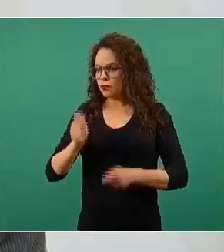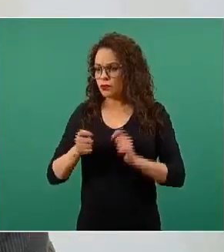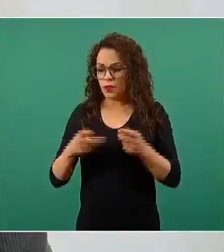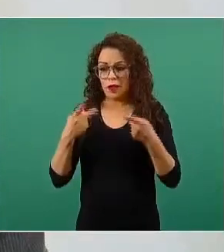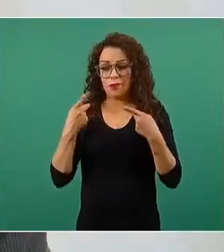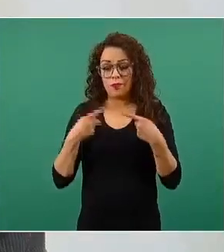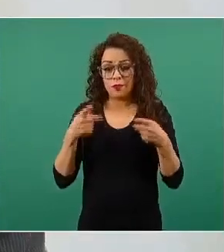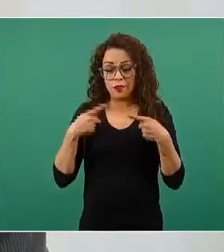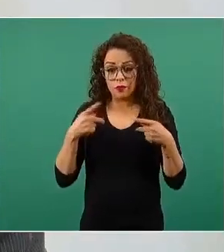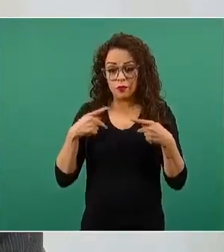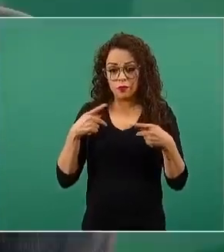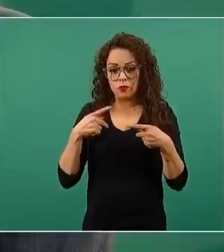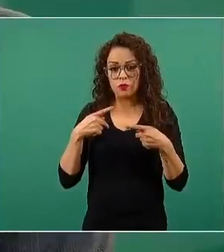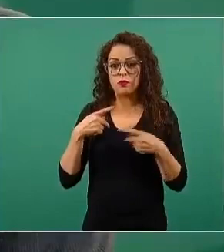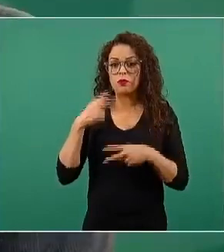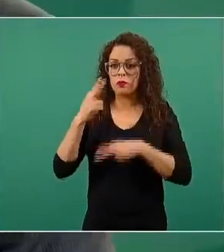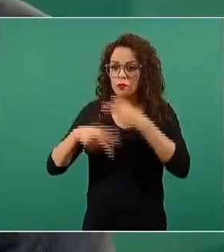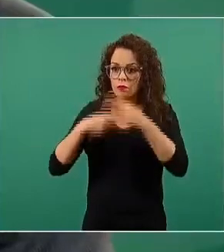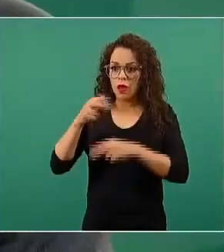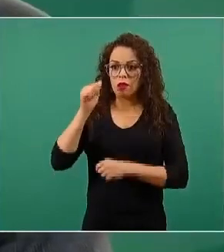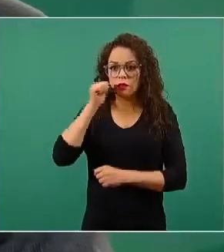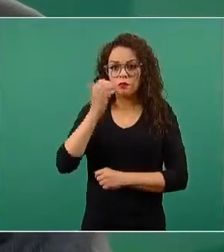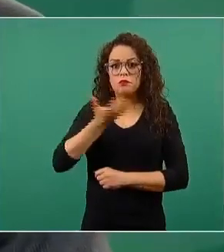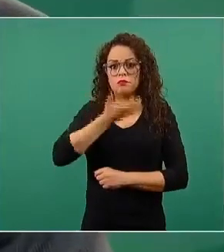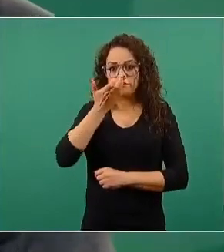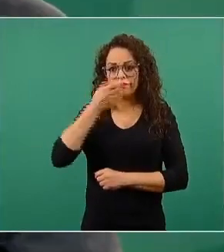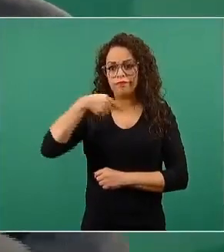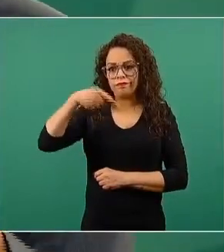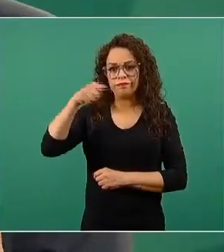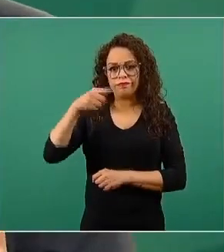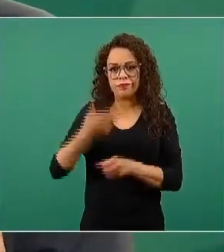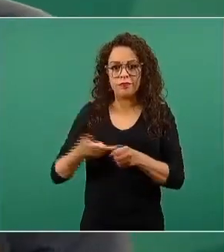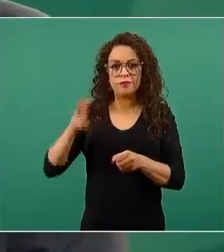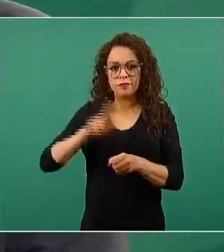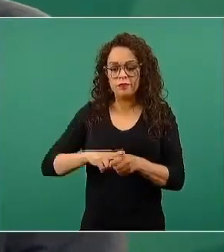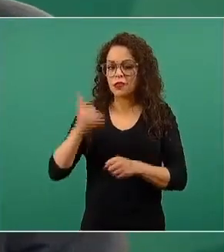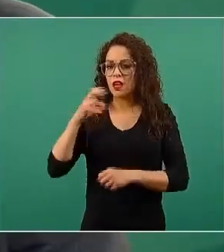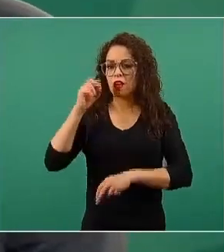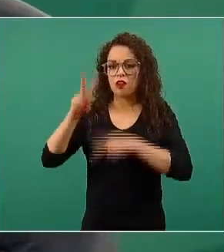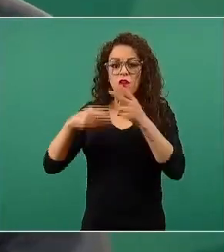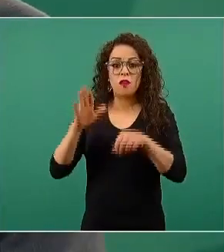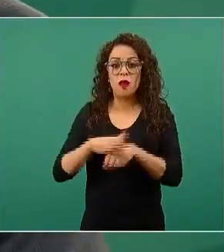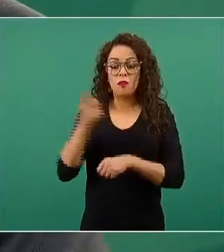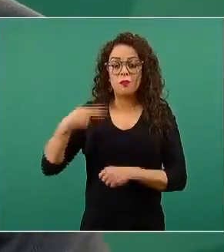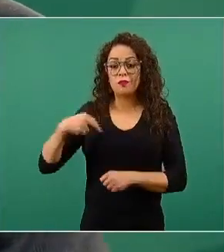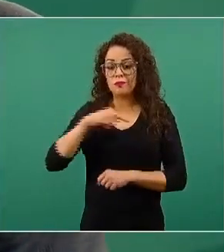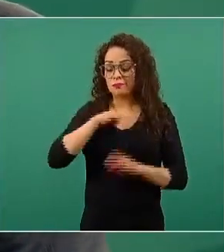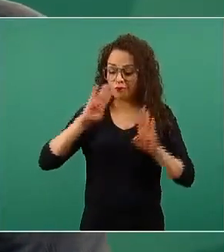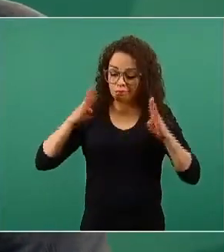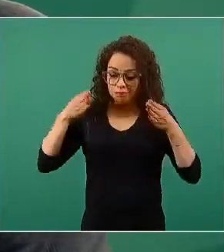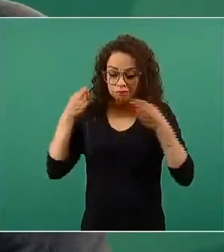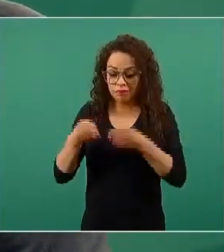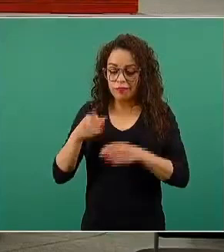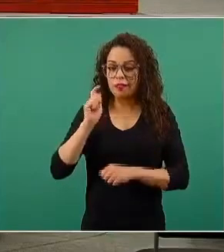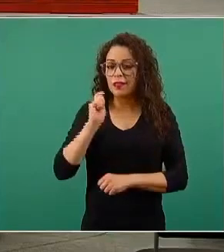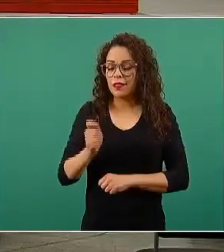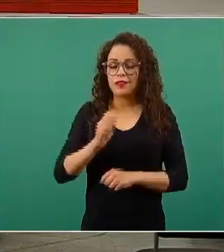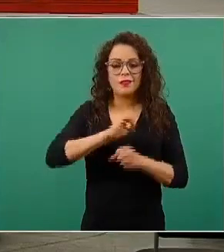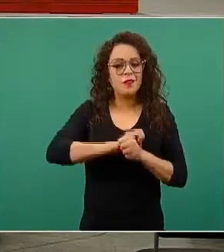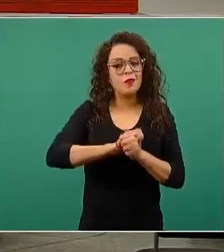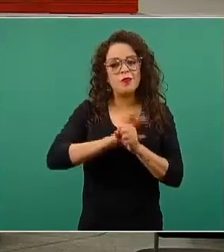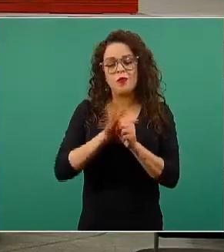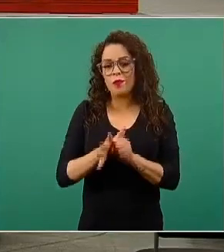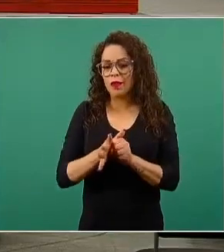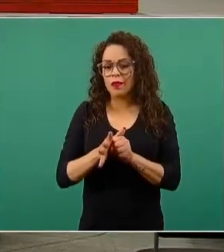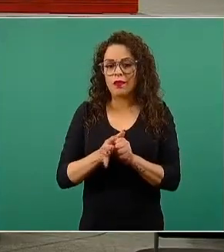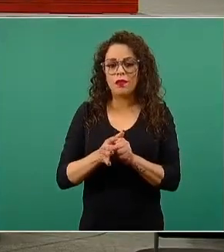personas que acudían normalmente a nuestras unidades, dejaron de acudir porque nos enfocamos al COVID. Estamos en un proceso de recapturar